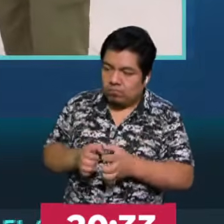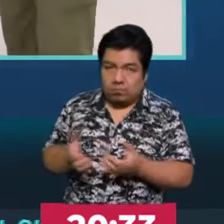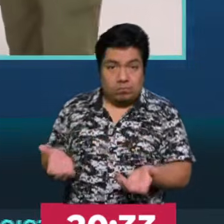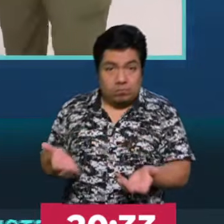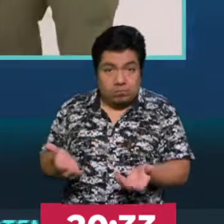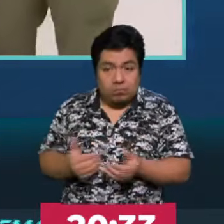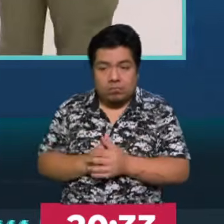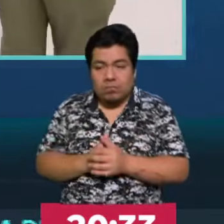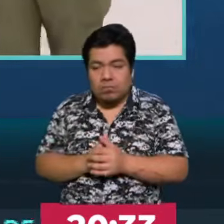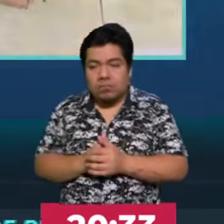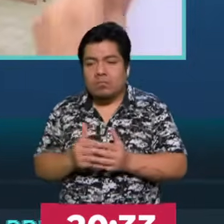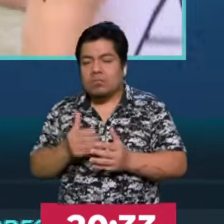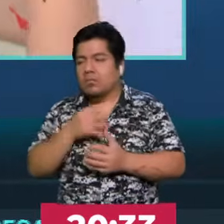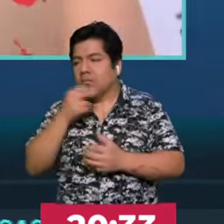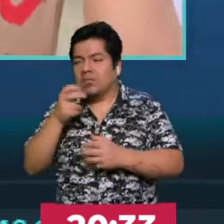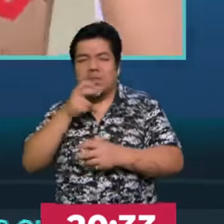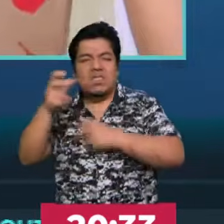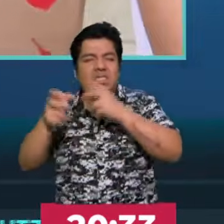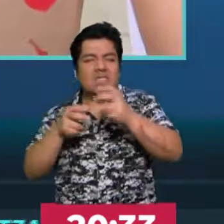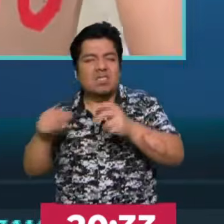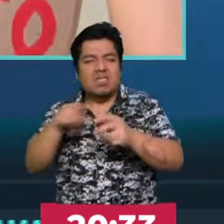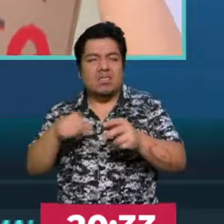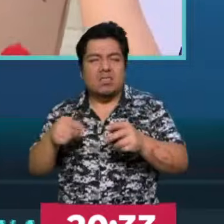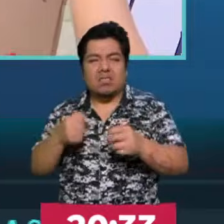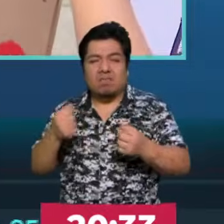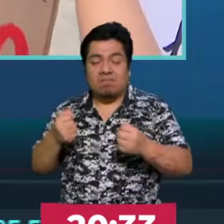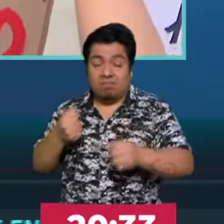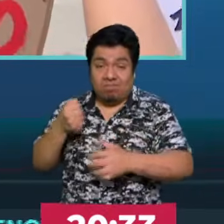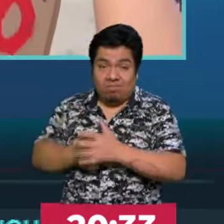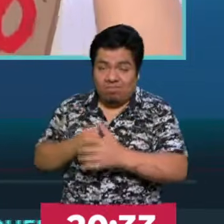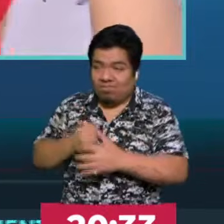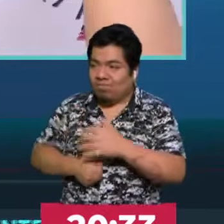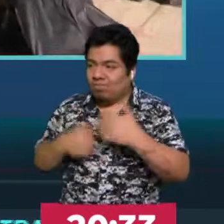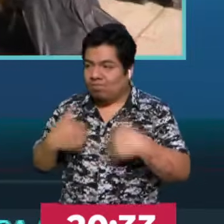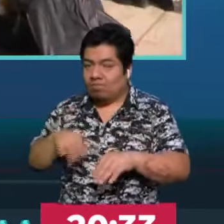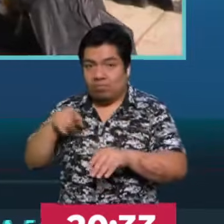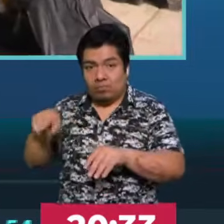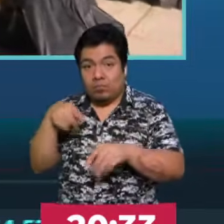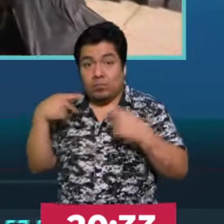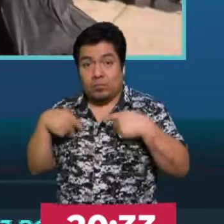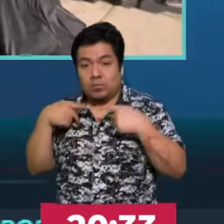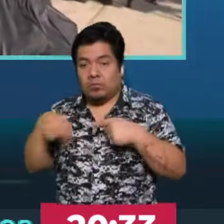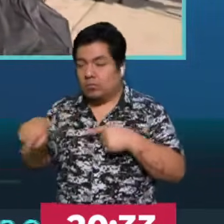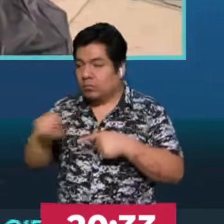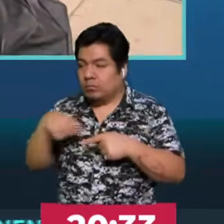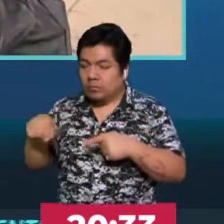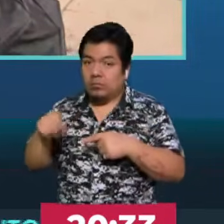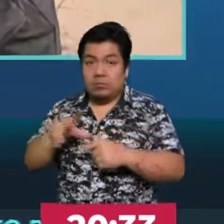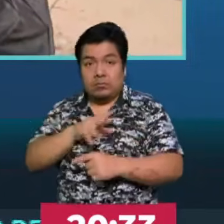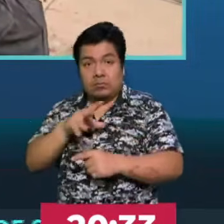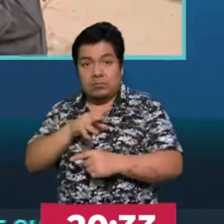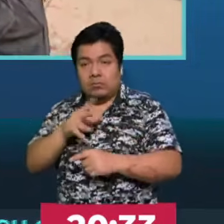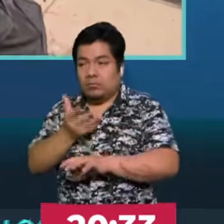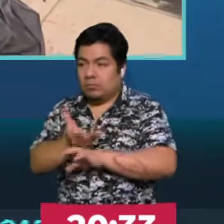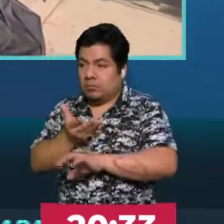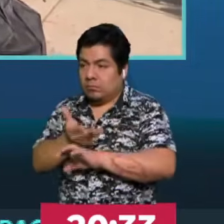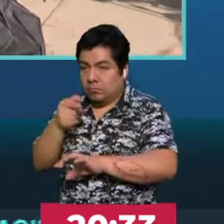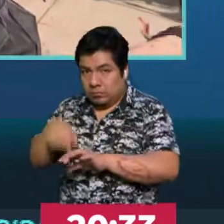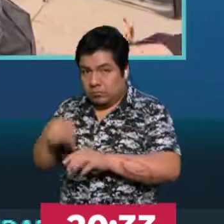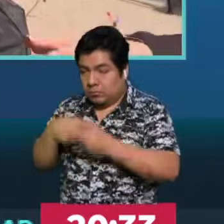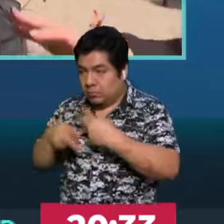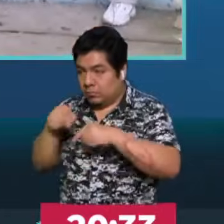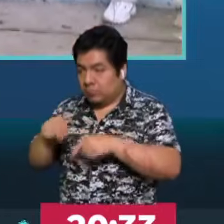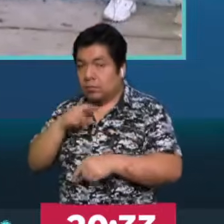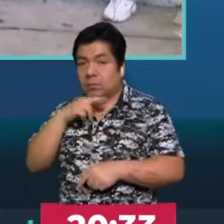volvió un discurso muy agresivo, muy duro en contra de población, sobre todo estadounidense que radica en las